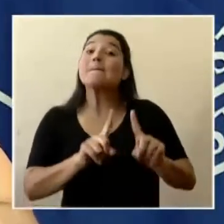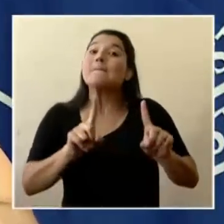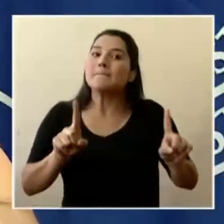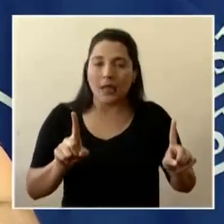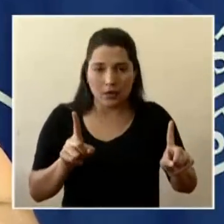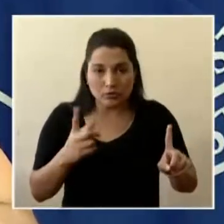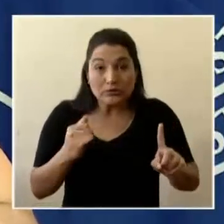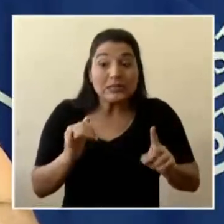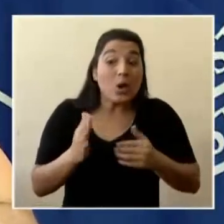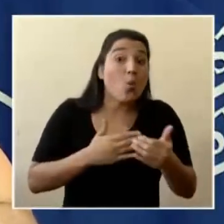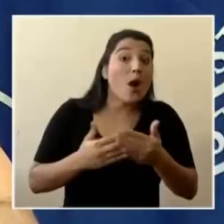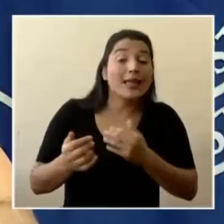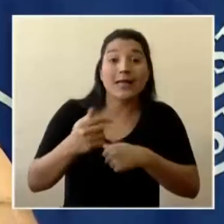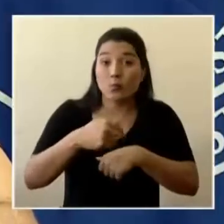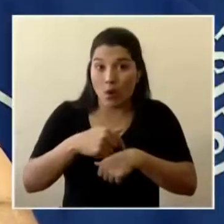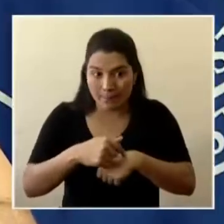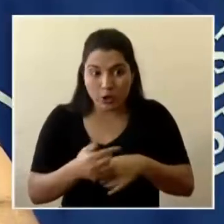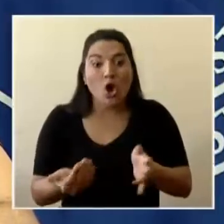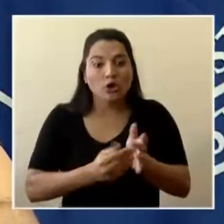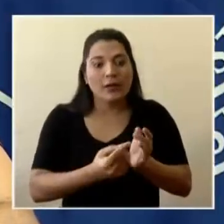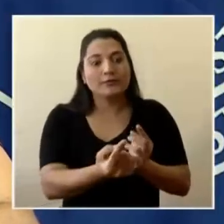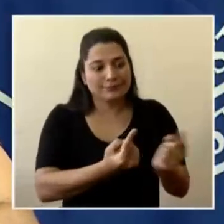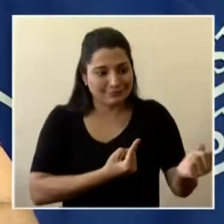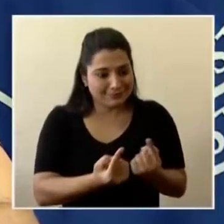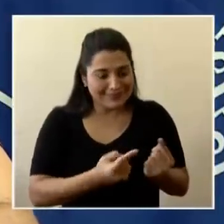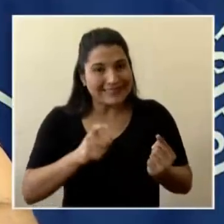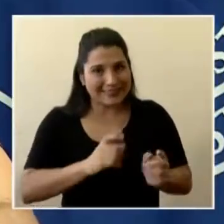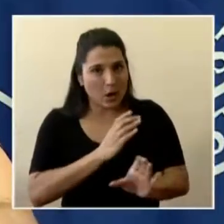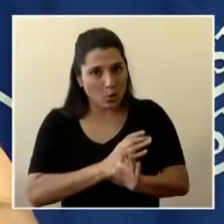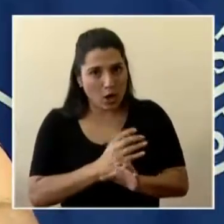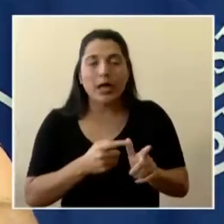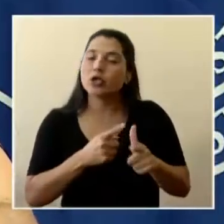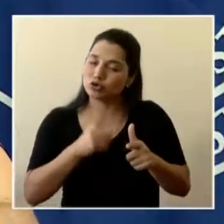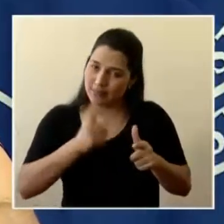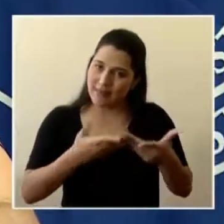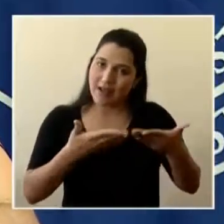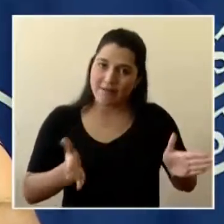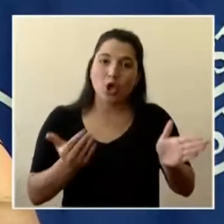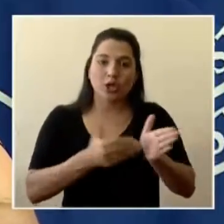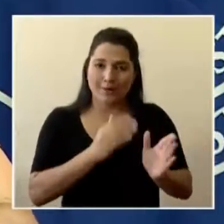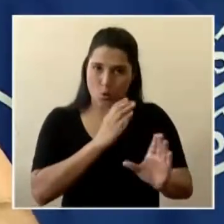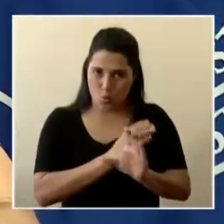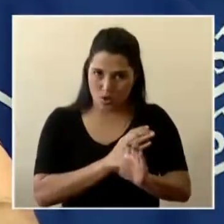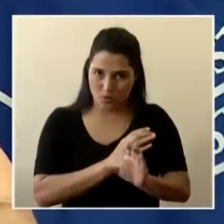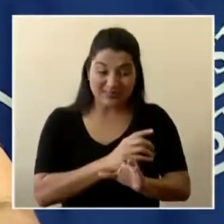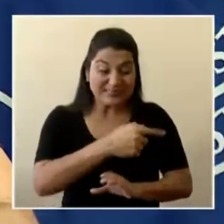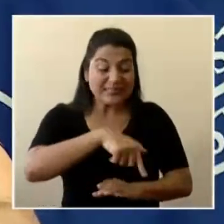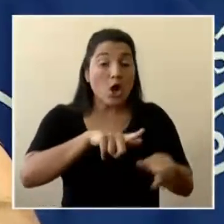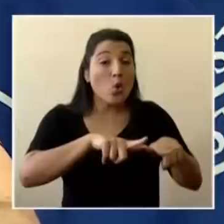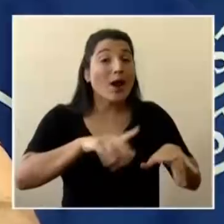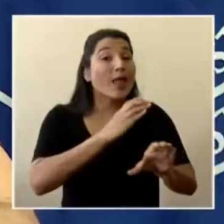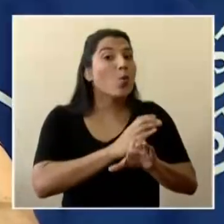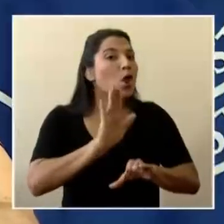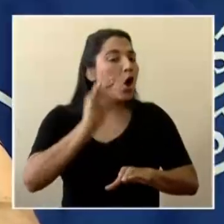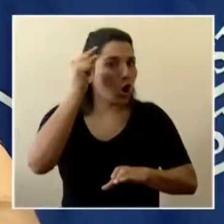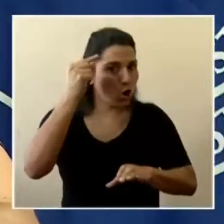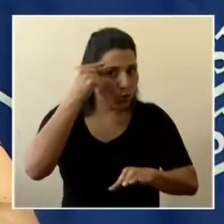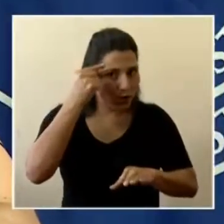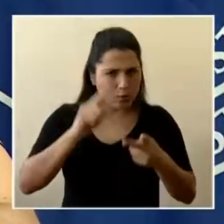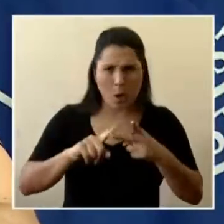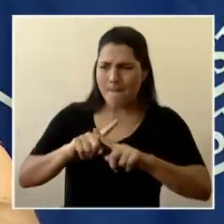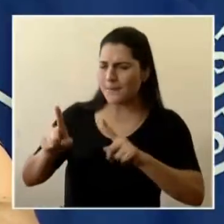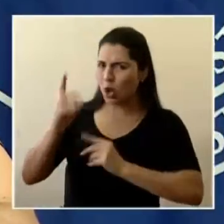que en cualquier momento que exista una demanda de cuidado se retoma la función de cuidado como tal. Lo de alimentación sigue como lo hemos venido manejando, ¿verdad?